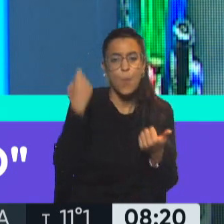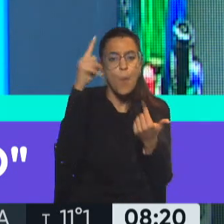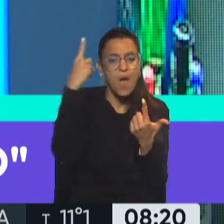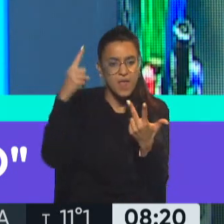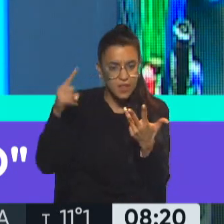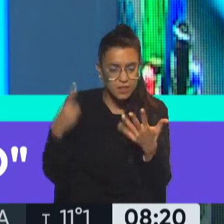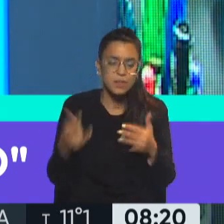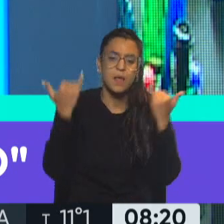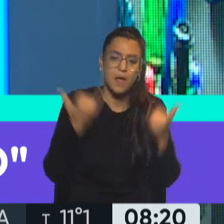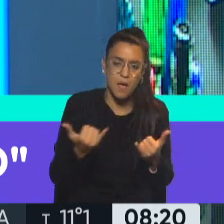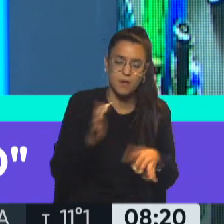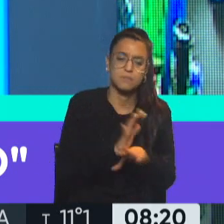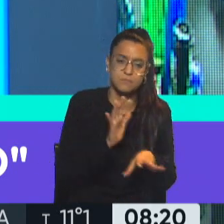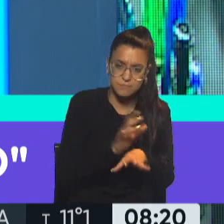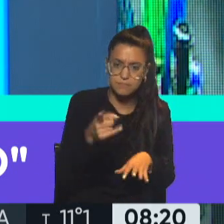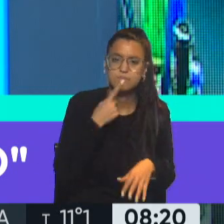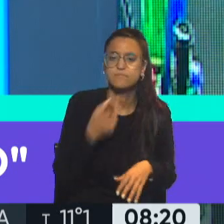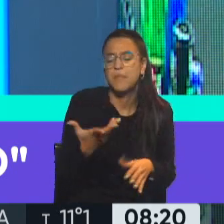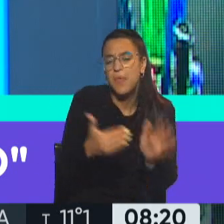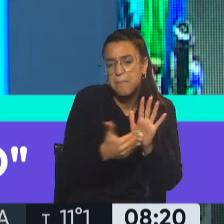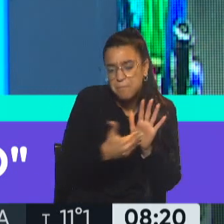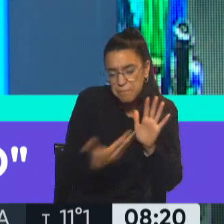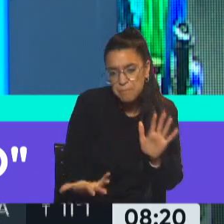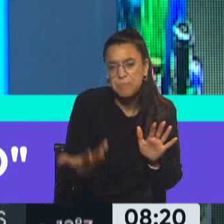variantes tienen distinta implicancia clínica.